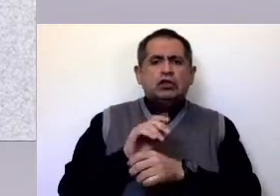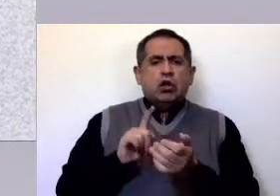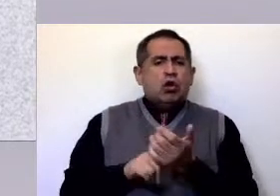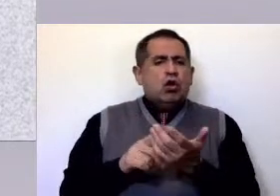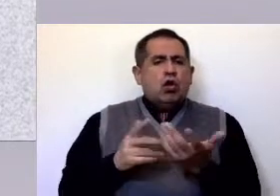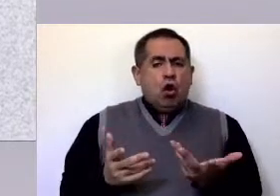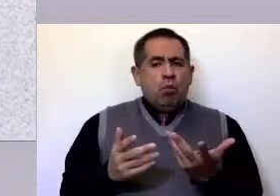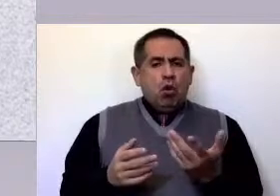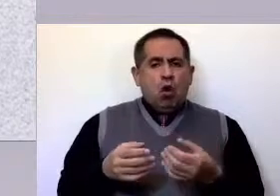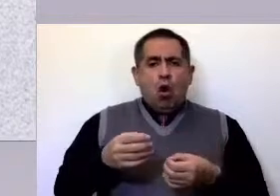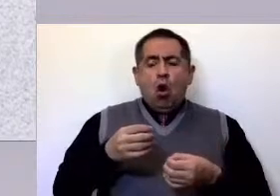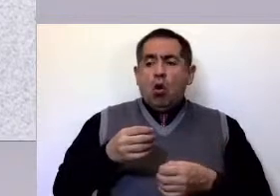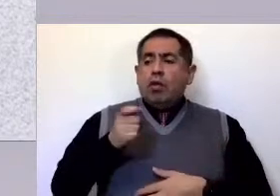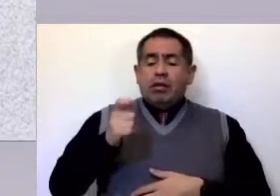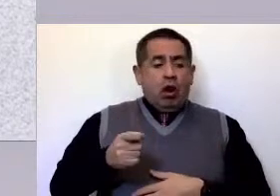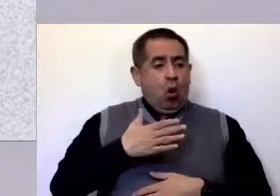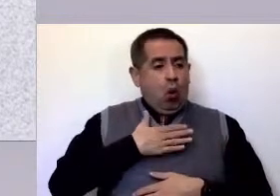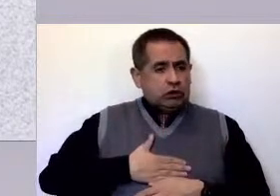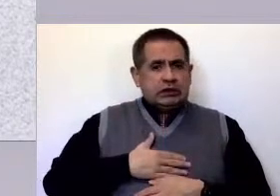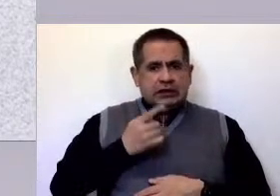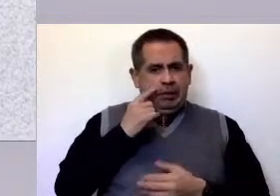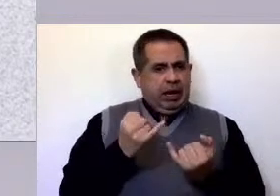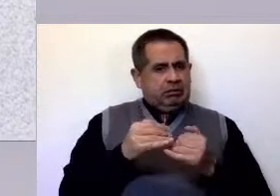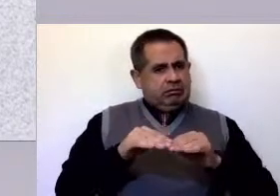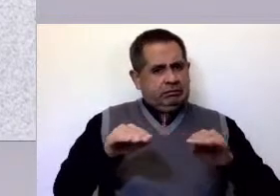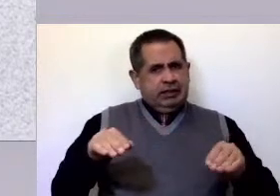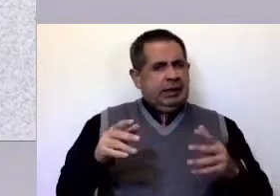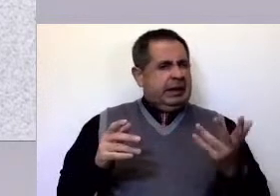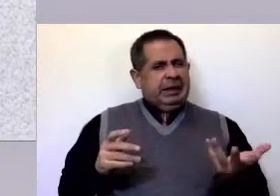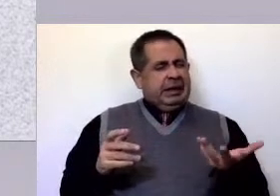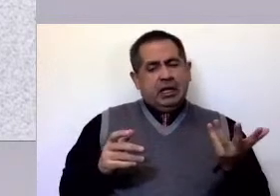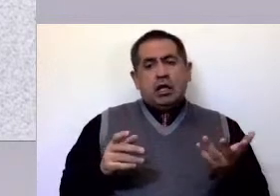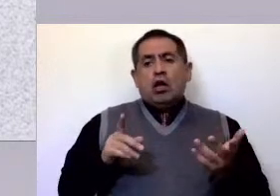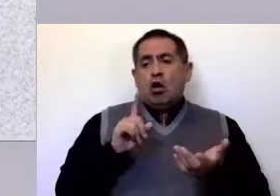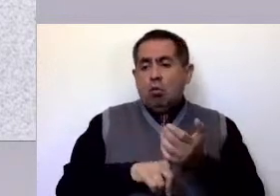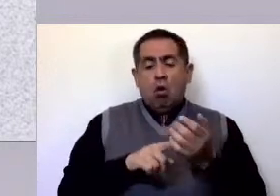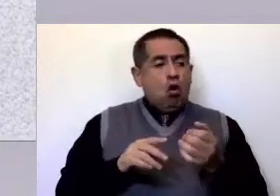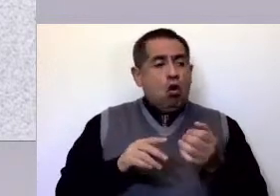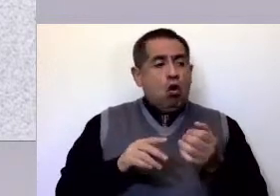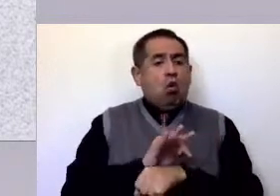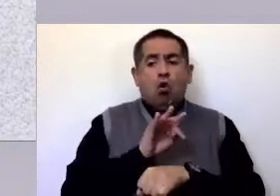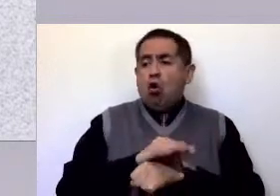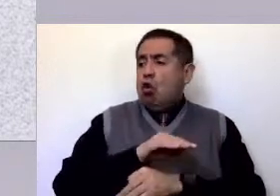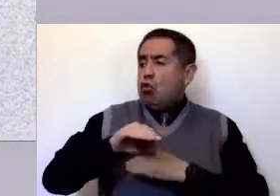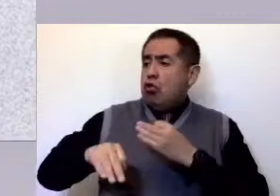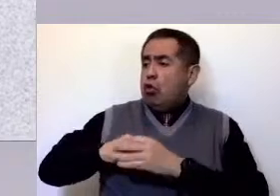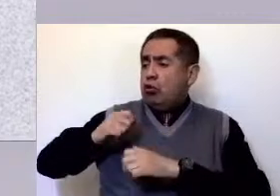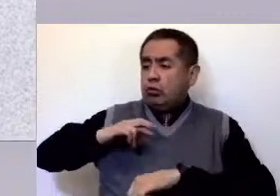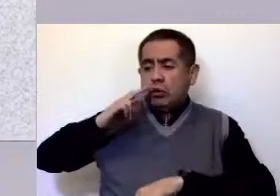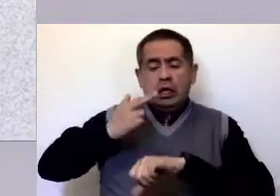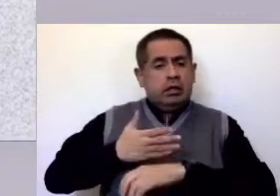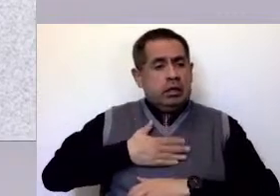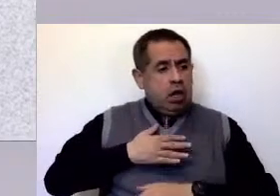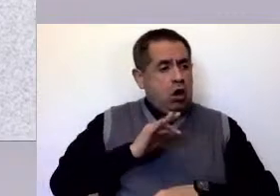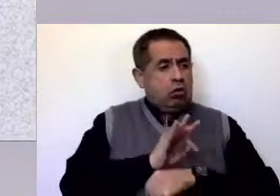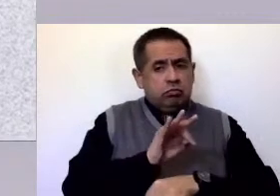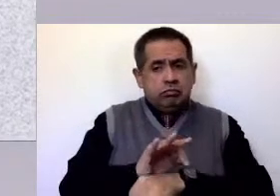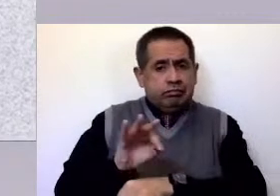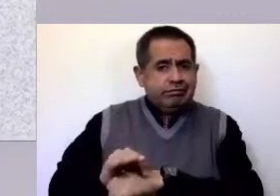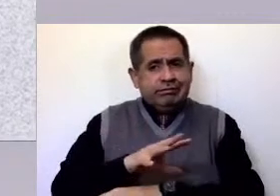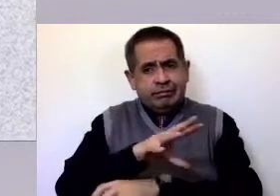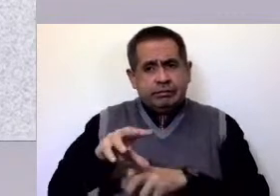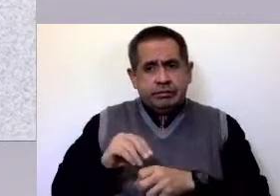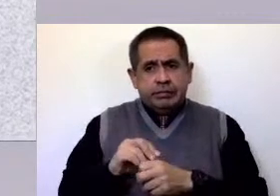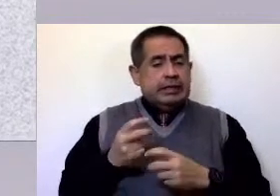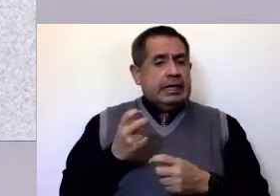justiciabilidad entendida como la posibilidad de efectiva de protección jurisdiccional que encuentra su justificación y